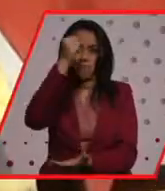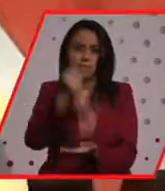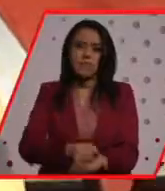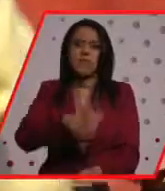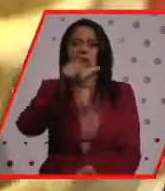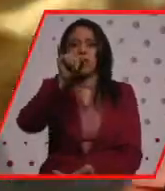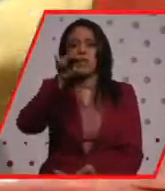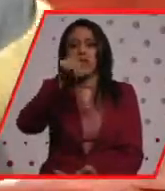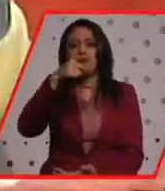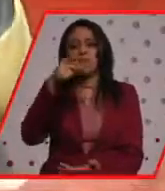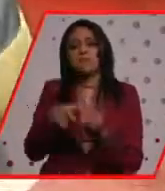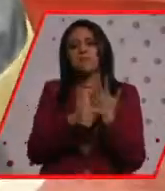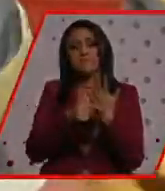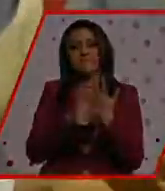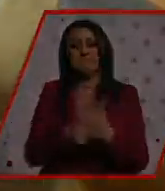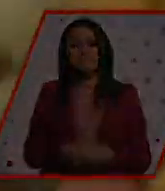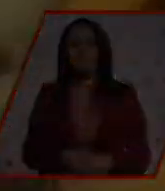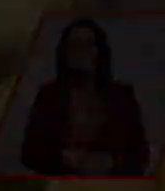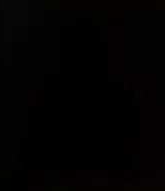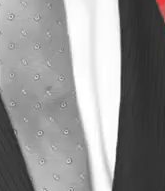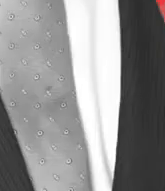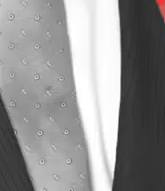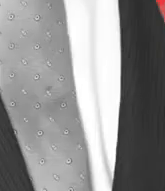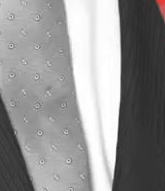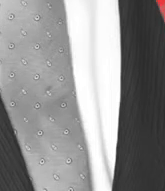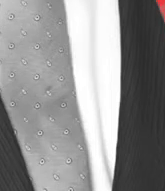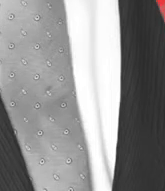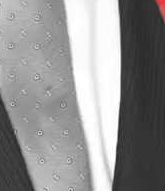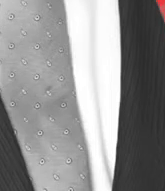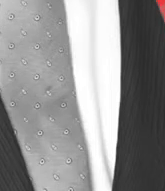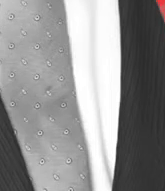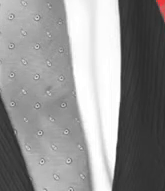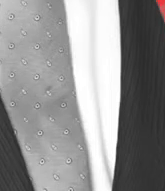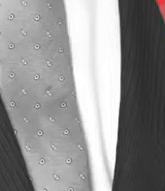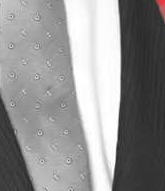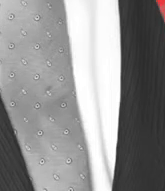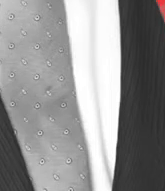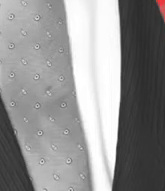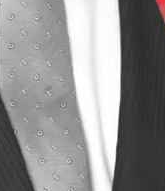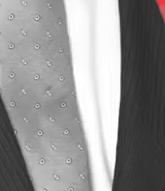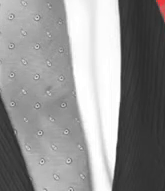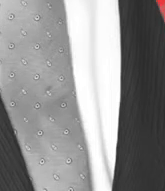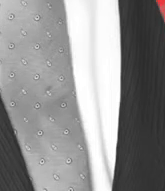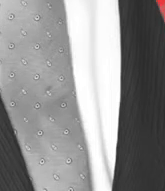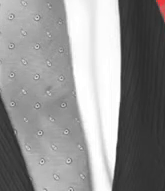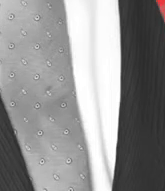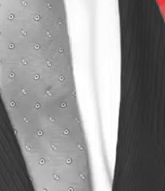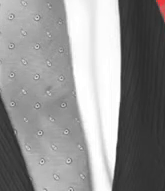Soto, a quien corresponda. We'll be right back.